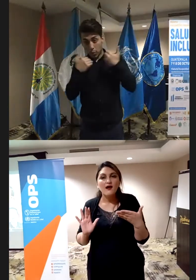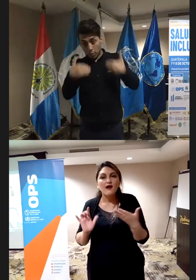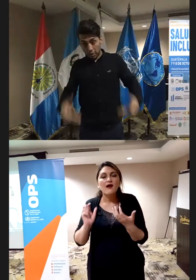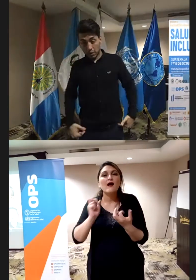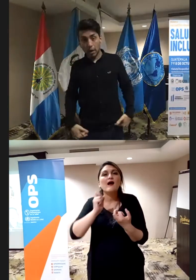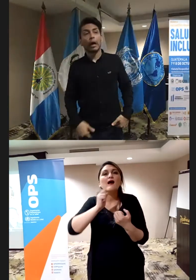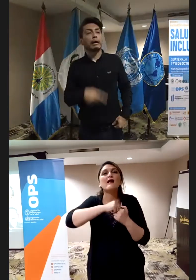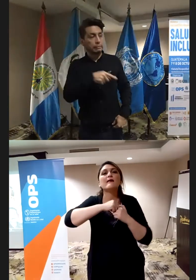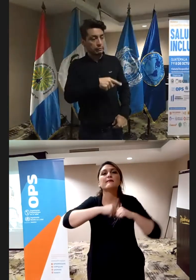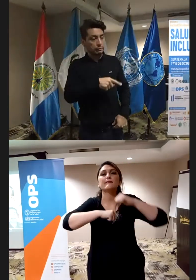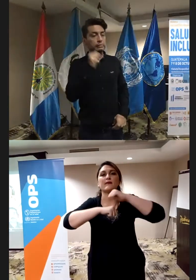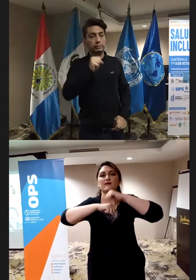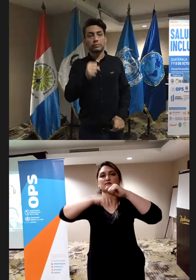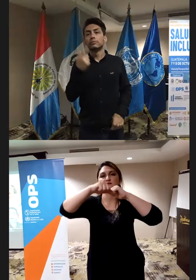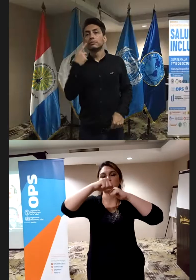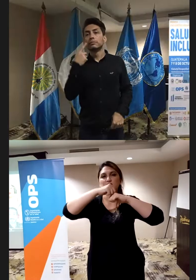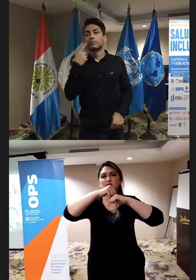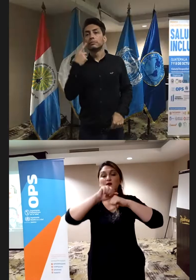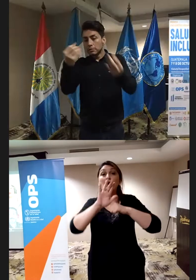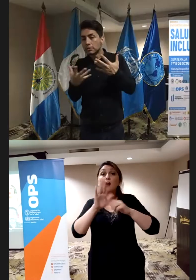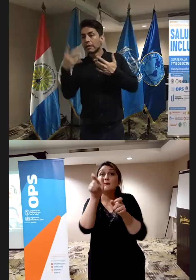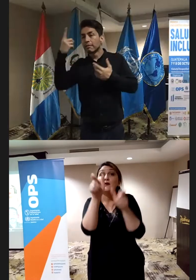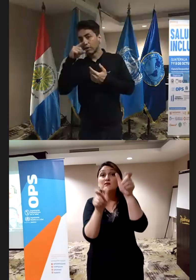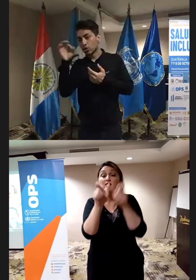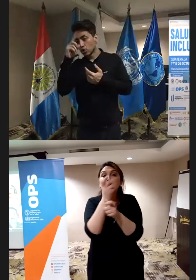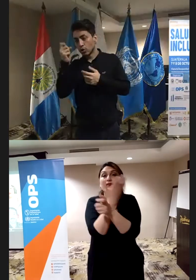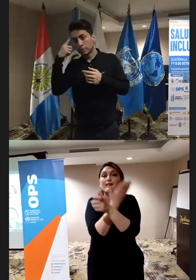La recopilación de datos sobre las personas con discapacidad